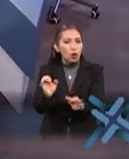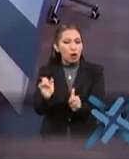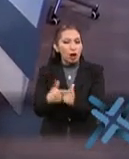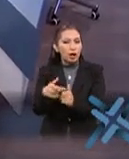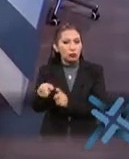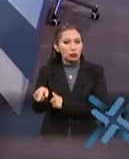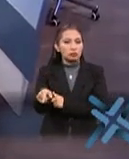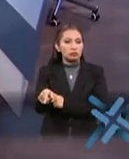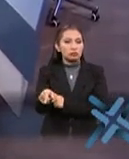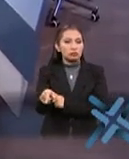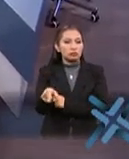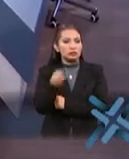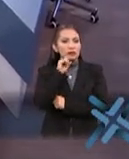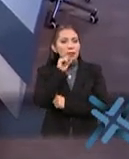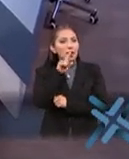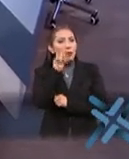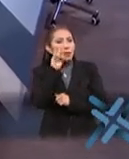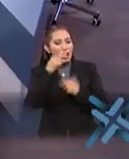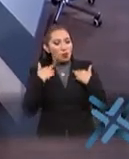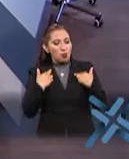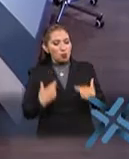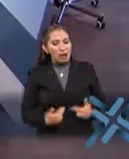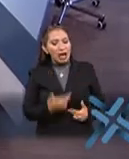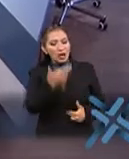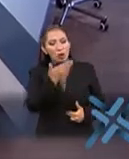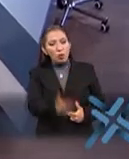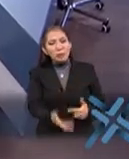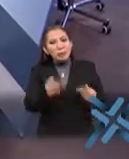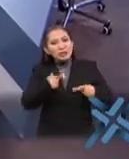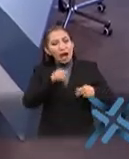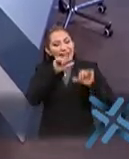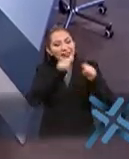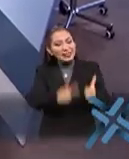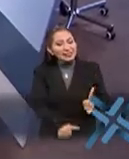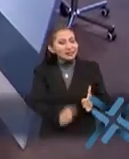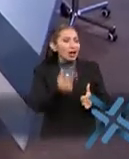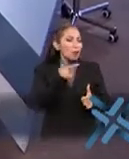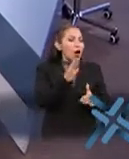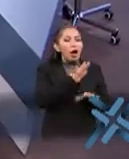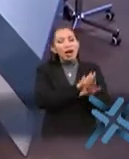Sí, también es descubrir un poco el lado humano, ¿no? de las personas. A veces los